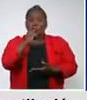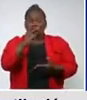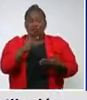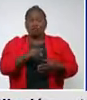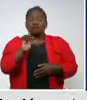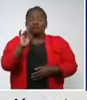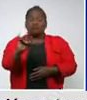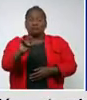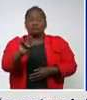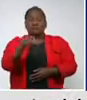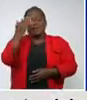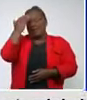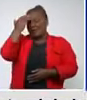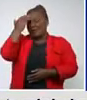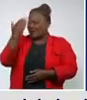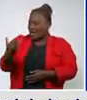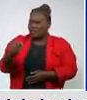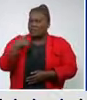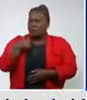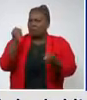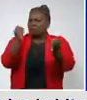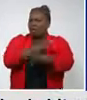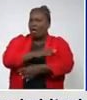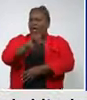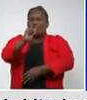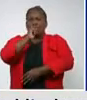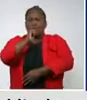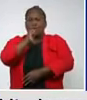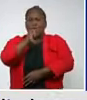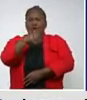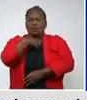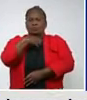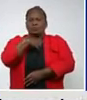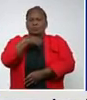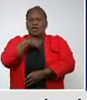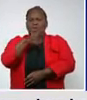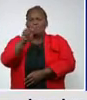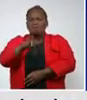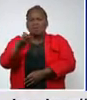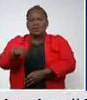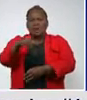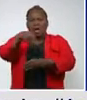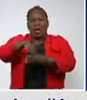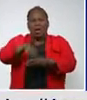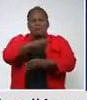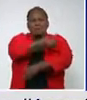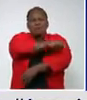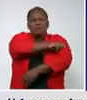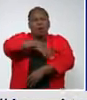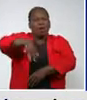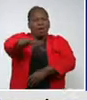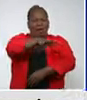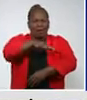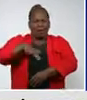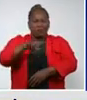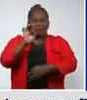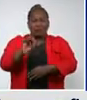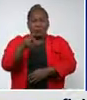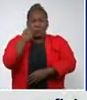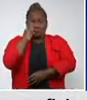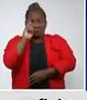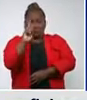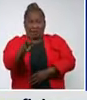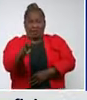haber esclarecido estas interrogantes, estas preocupaciones que tiene parte de nuestra población, que siempre está en sintonía con nuestra conferencia de